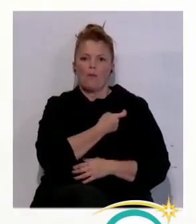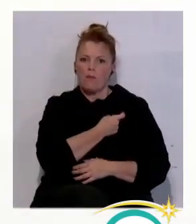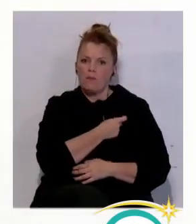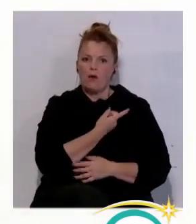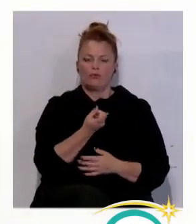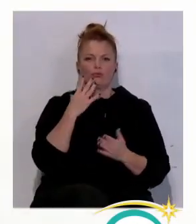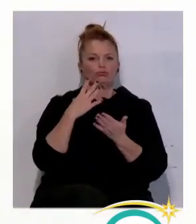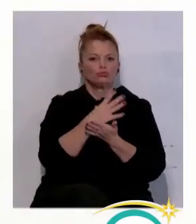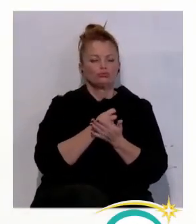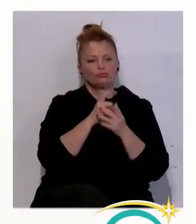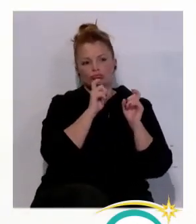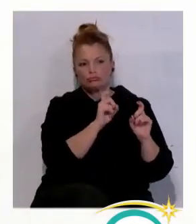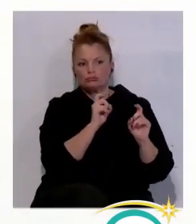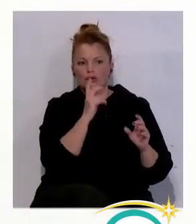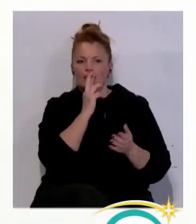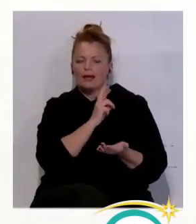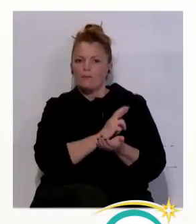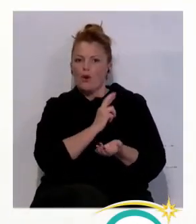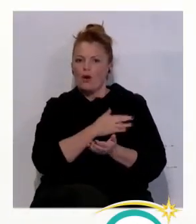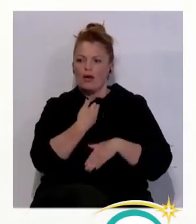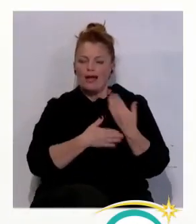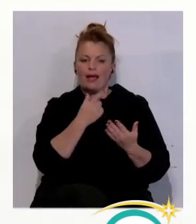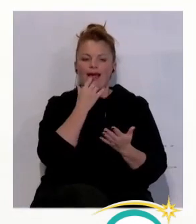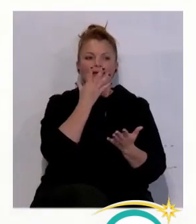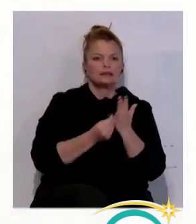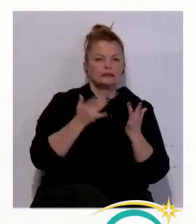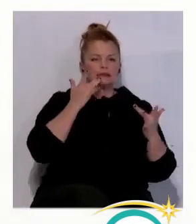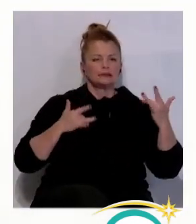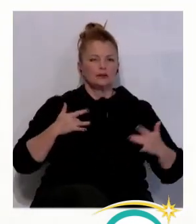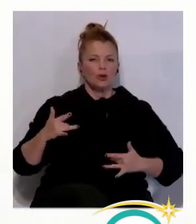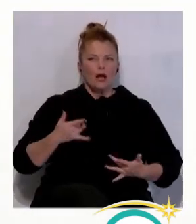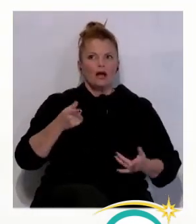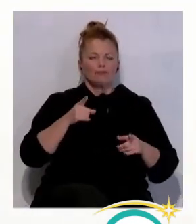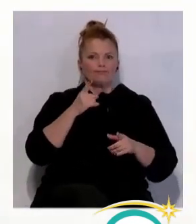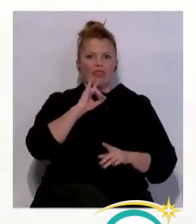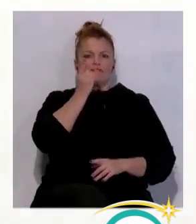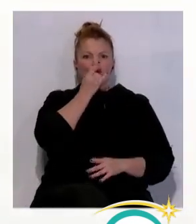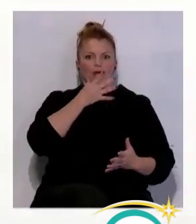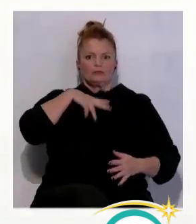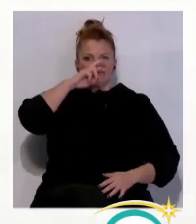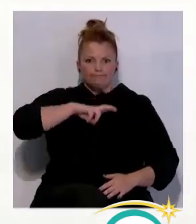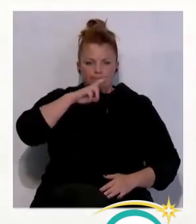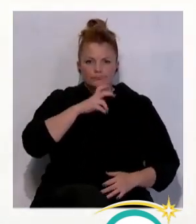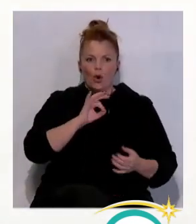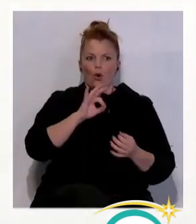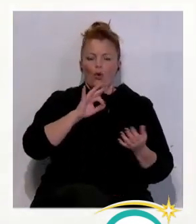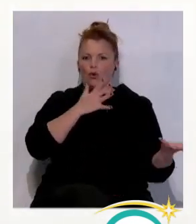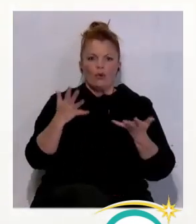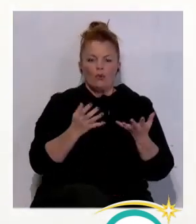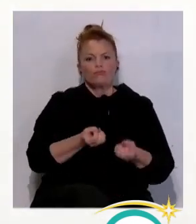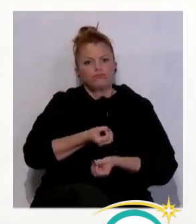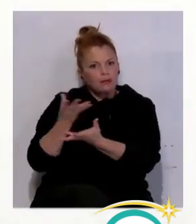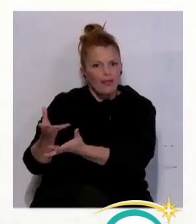los signos, le educamos para que ante cualquier síntoma, dificultad respiratoria o de algún tipo de efecto adverso lo comunica a